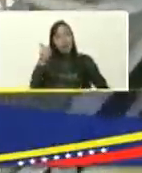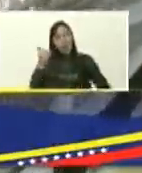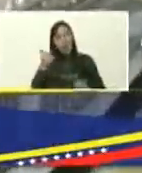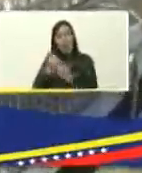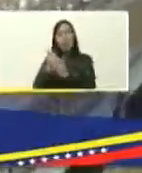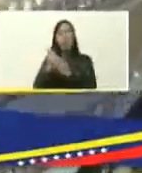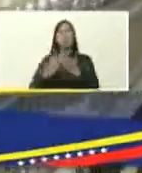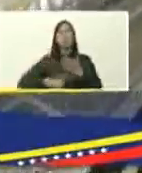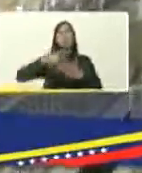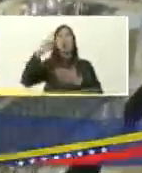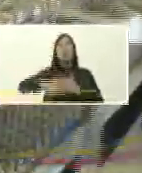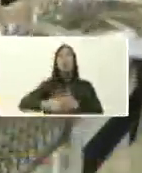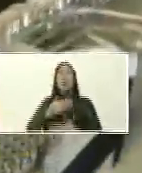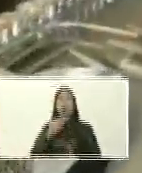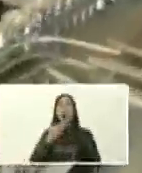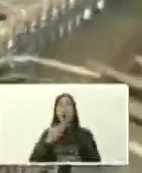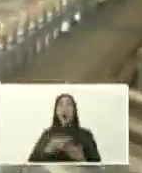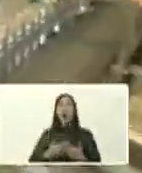con estos planes. Gracias.